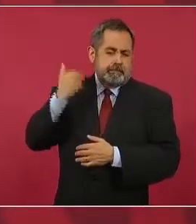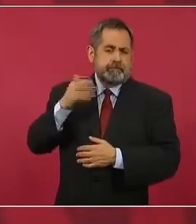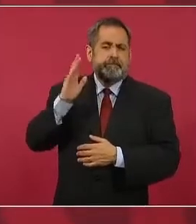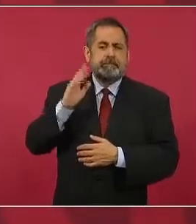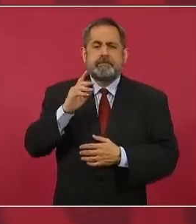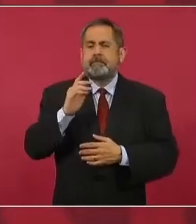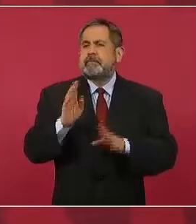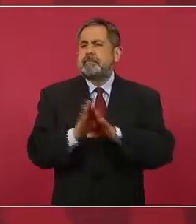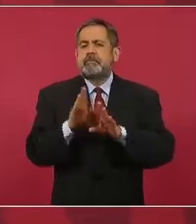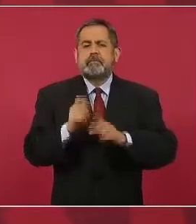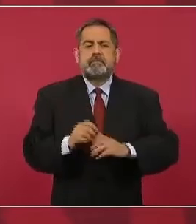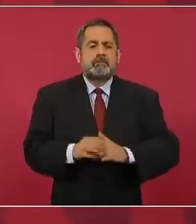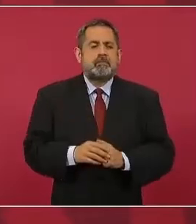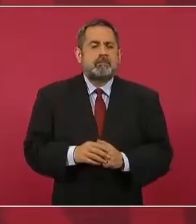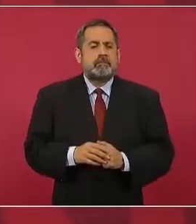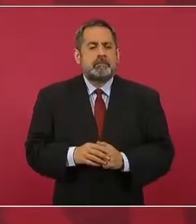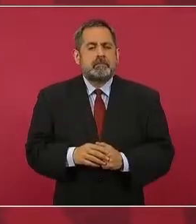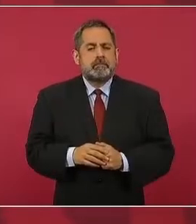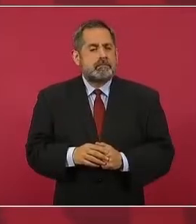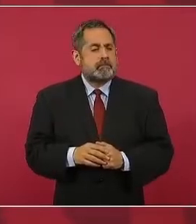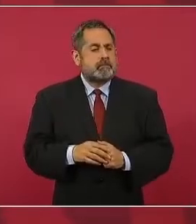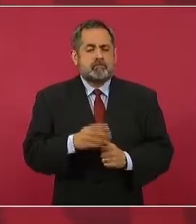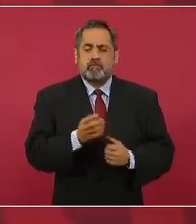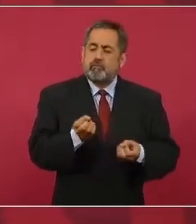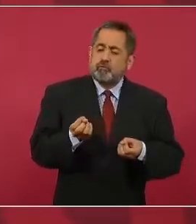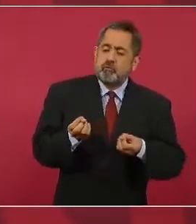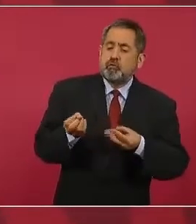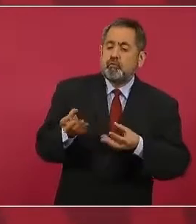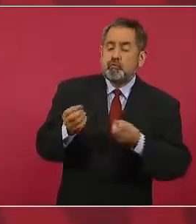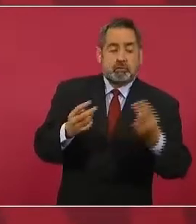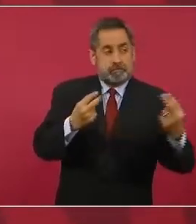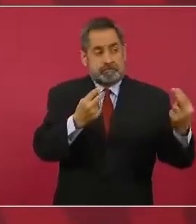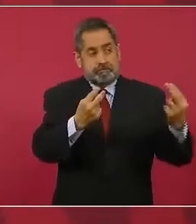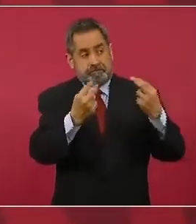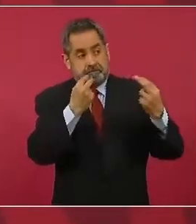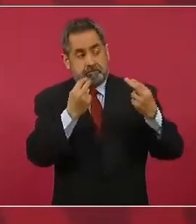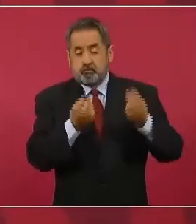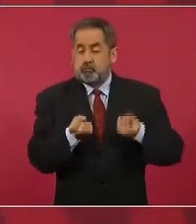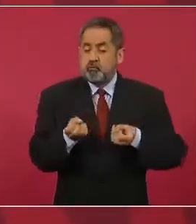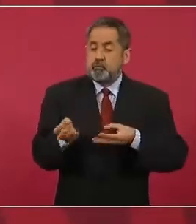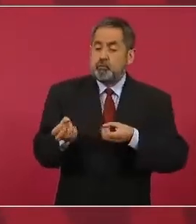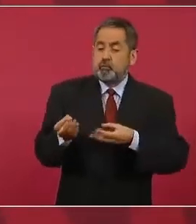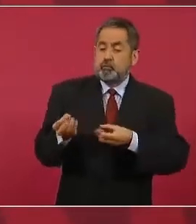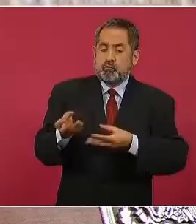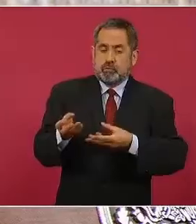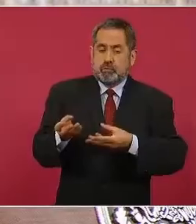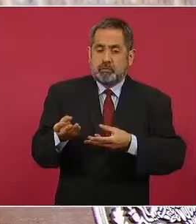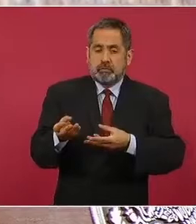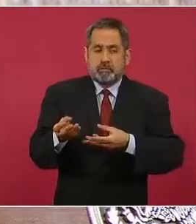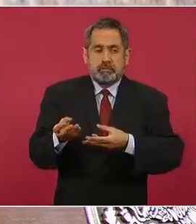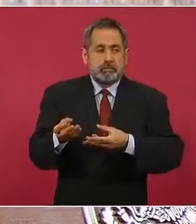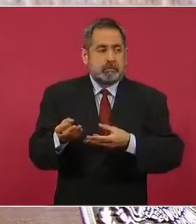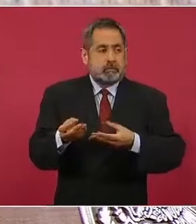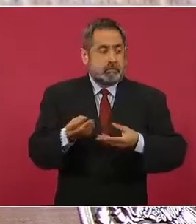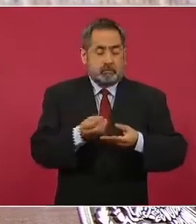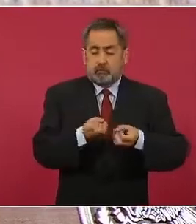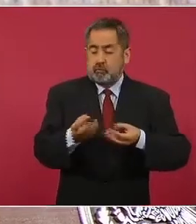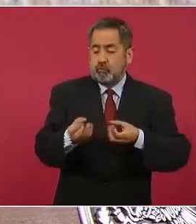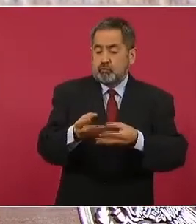muy profesional. Y también en otros estados. Hay que revisar eso.